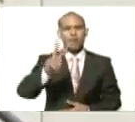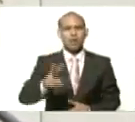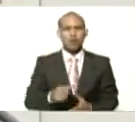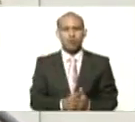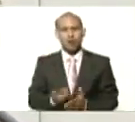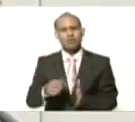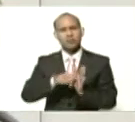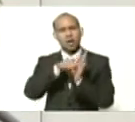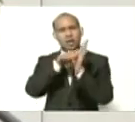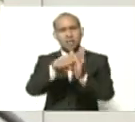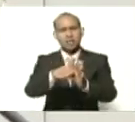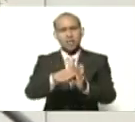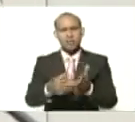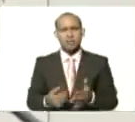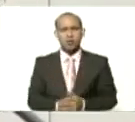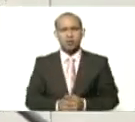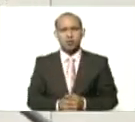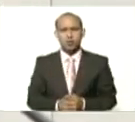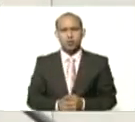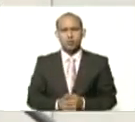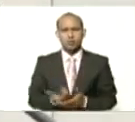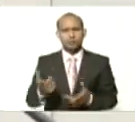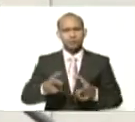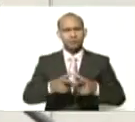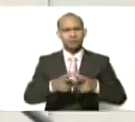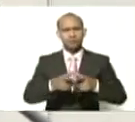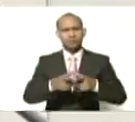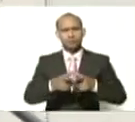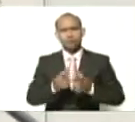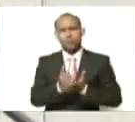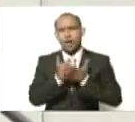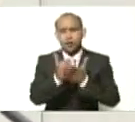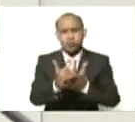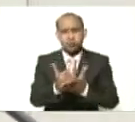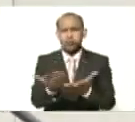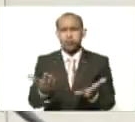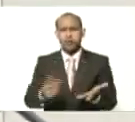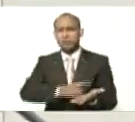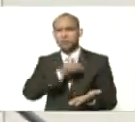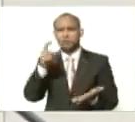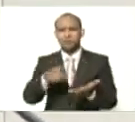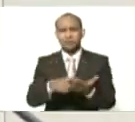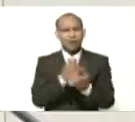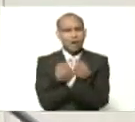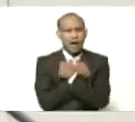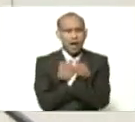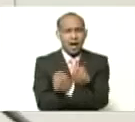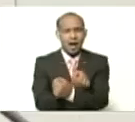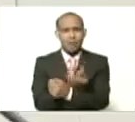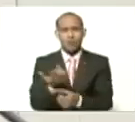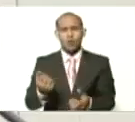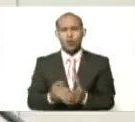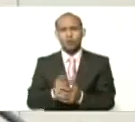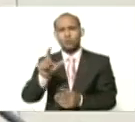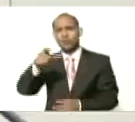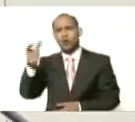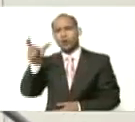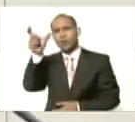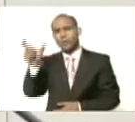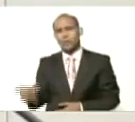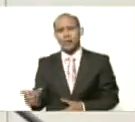símbolo de un desprendimiento infinito por el amor hacia otro ser